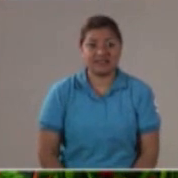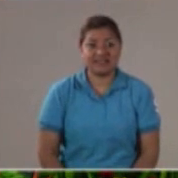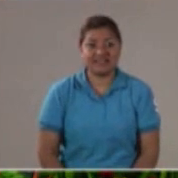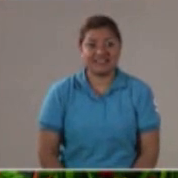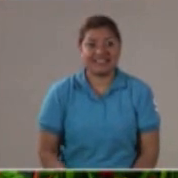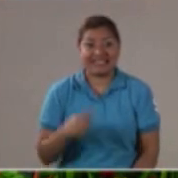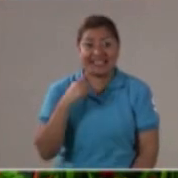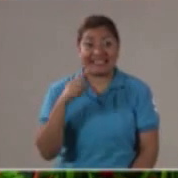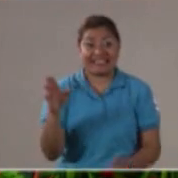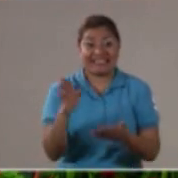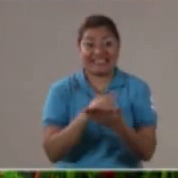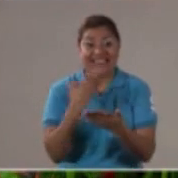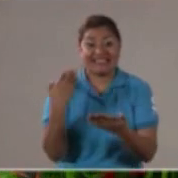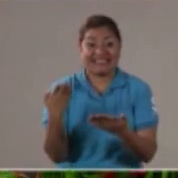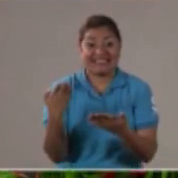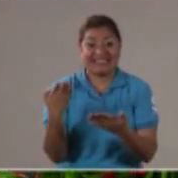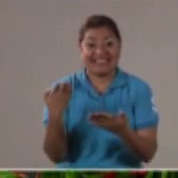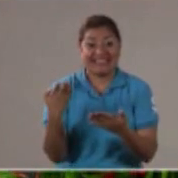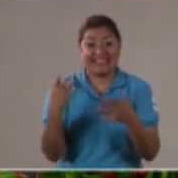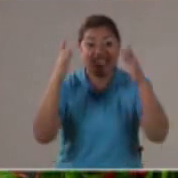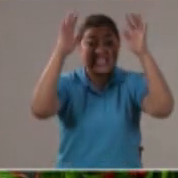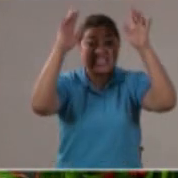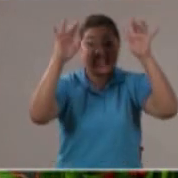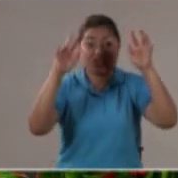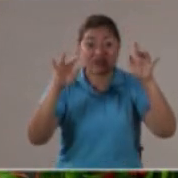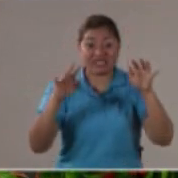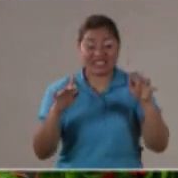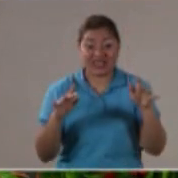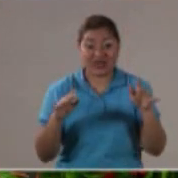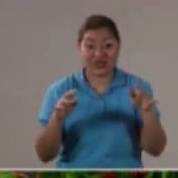Y dice la Biblia, y el rocío